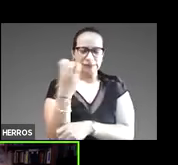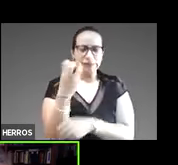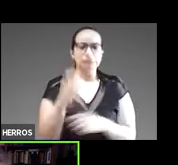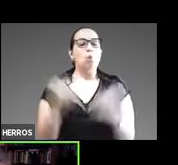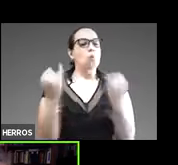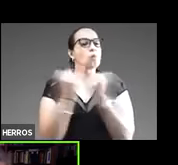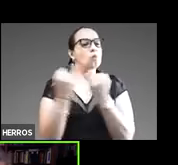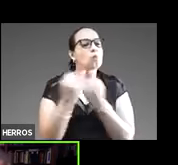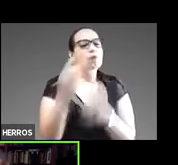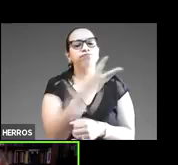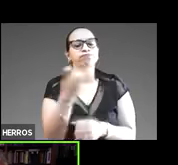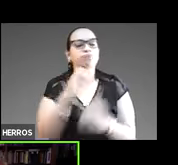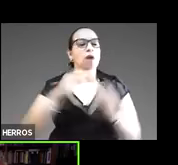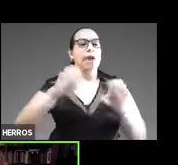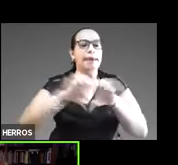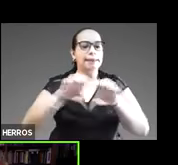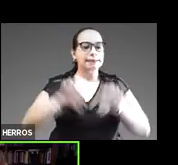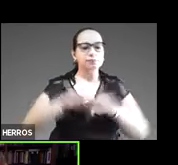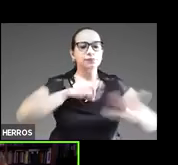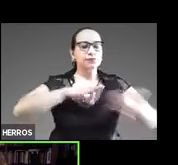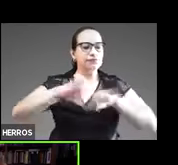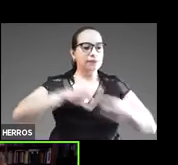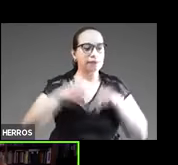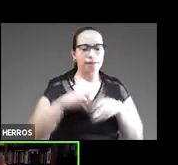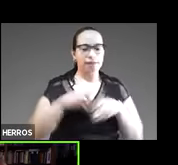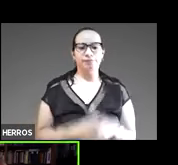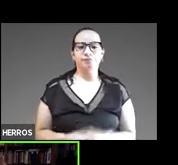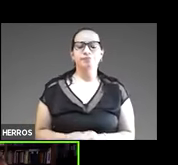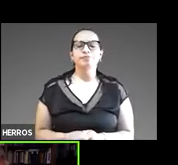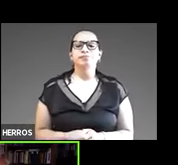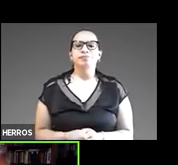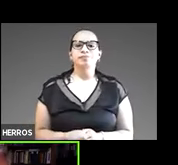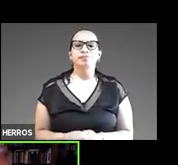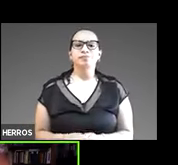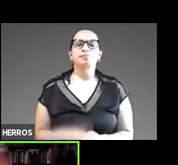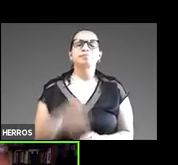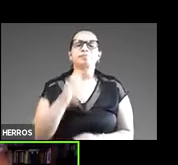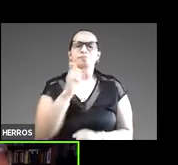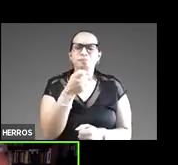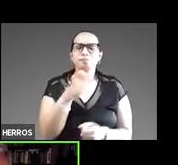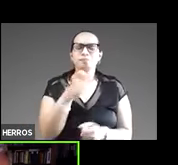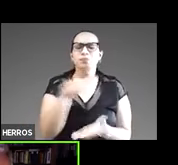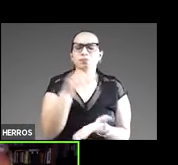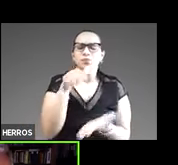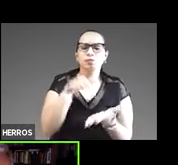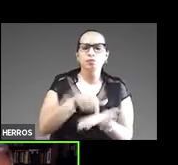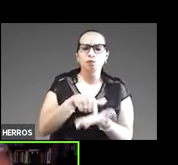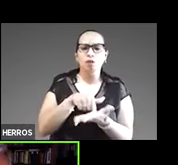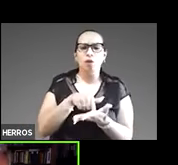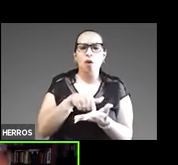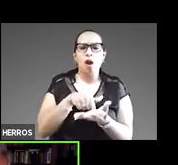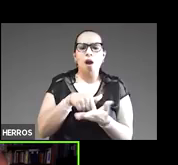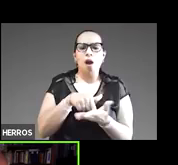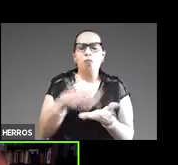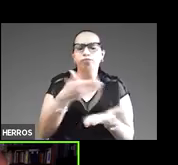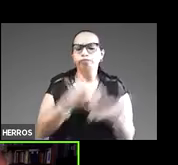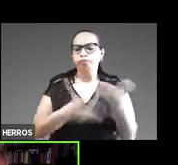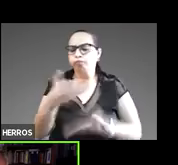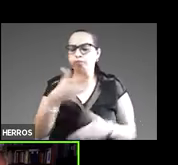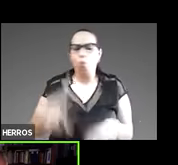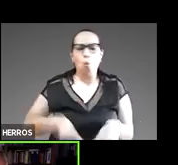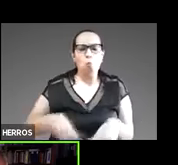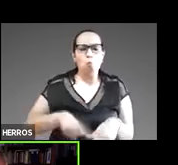las 300 brigadas. Eh, Son sitios, espacios públicos